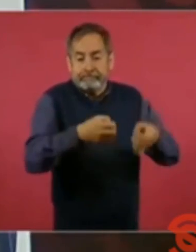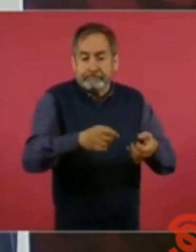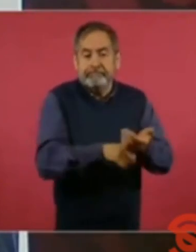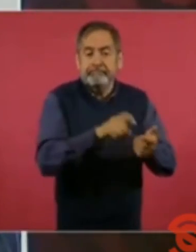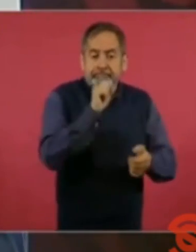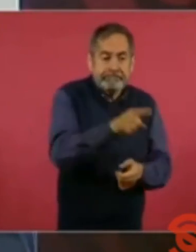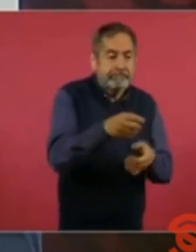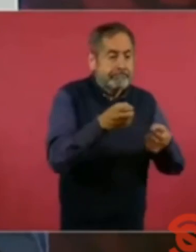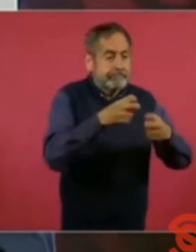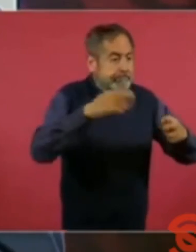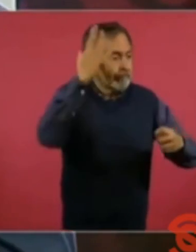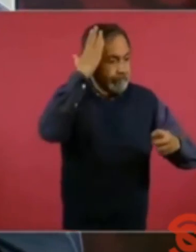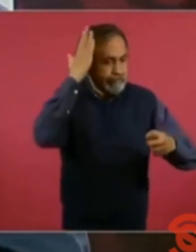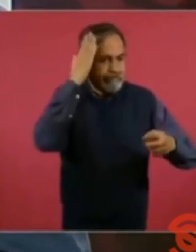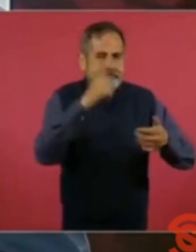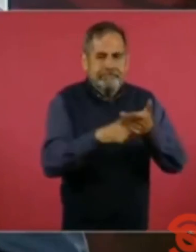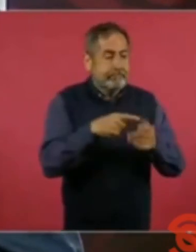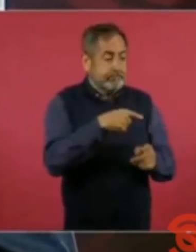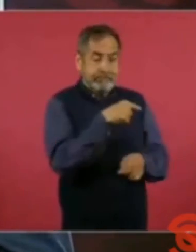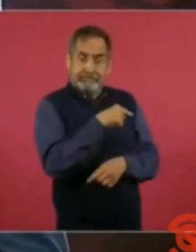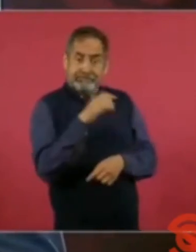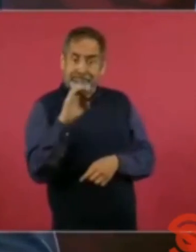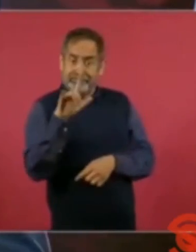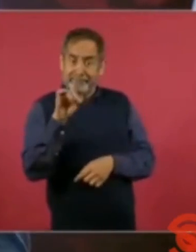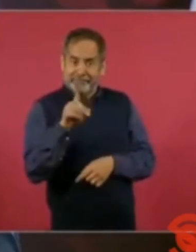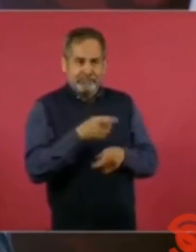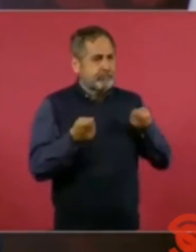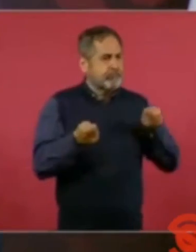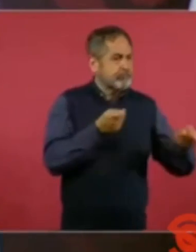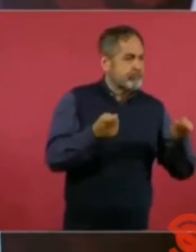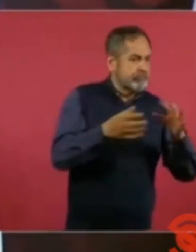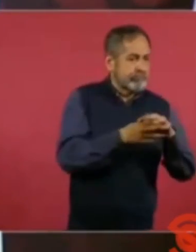a los dirigentes, a los candidatos,